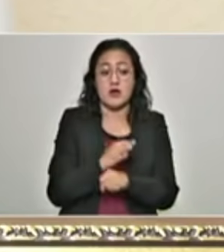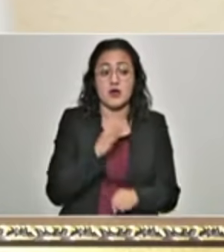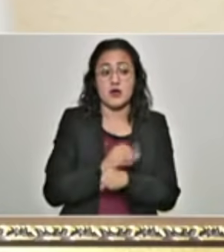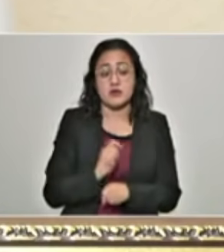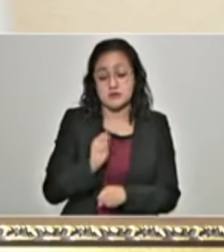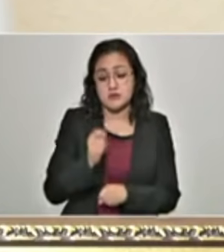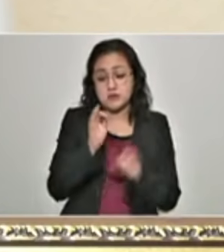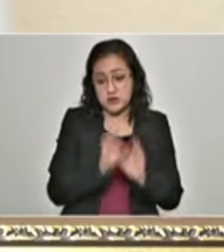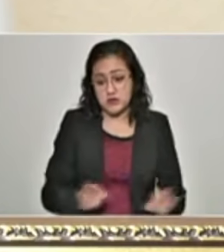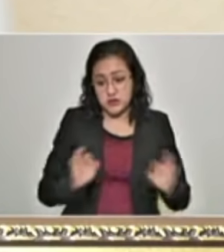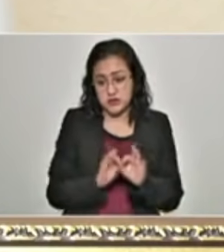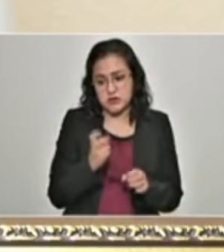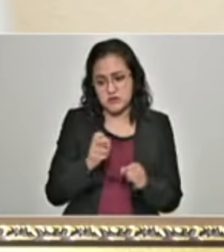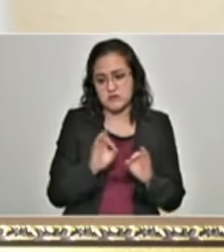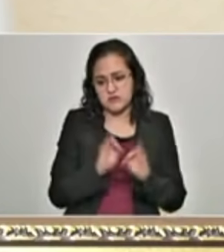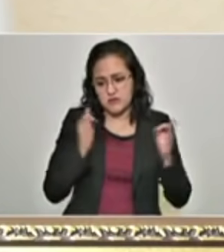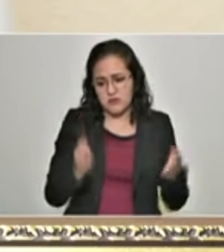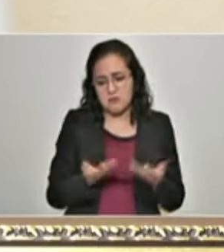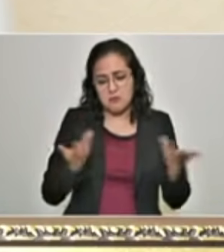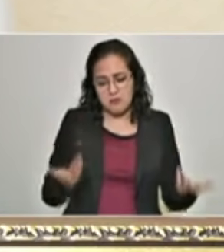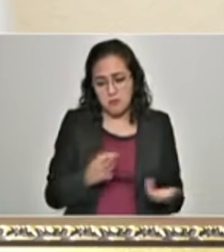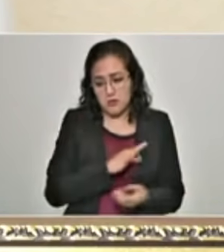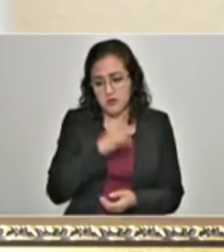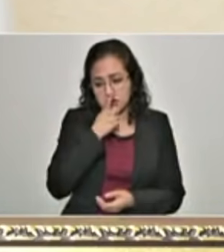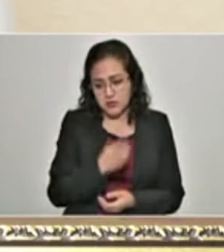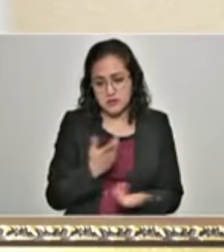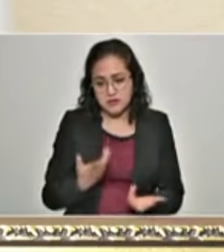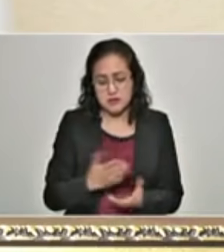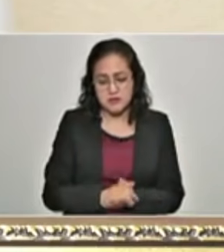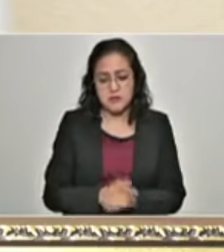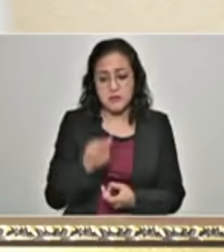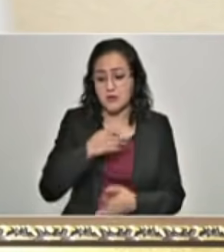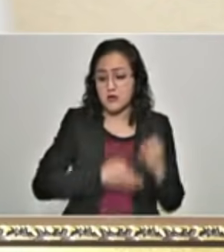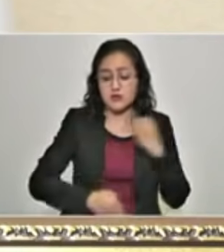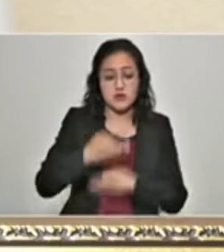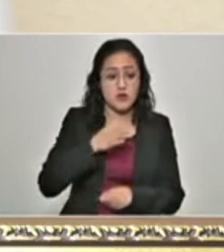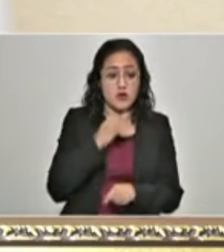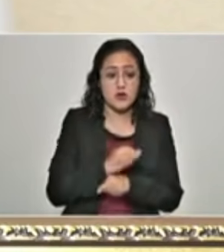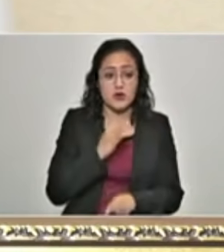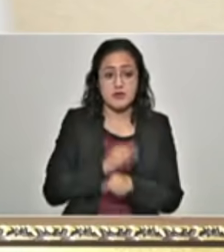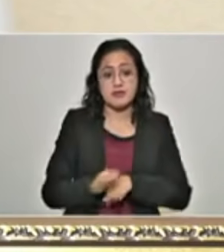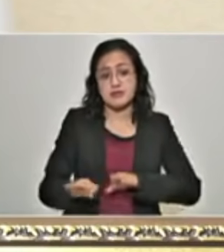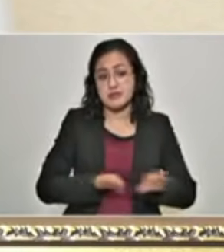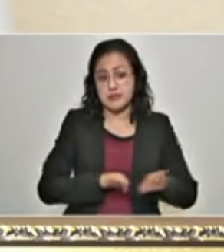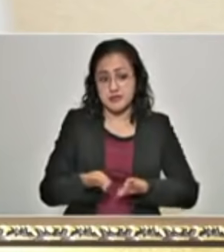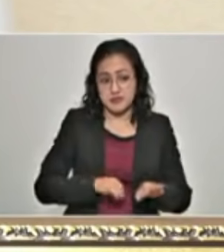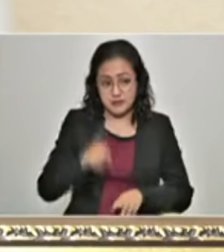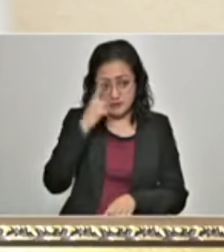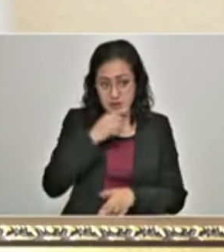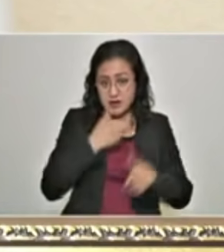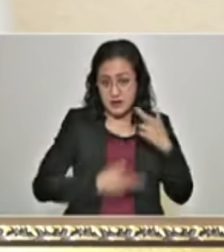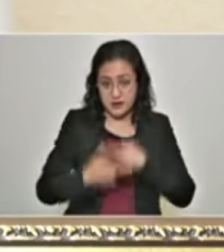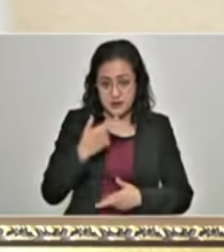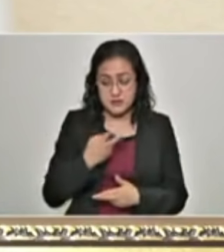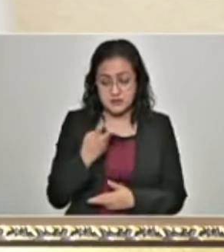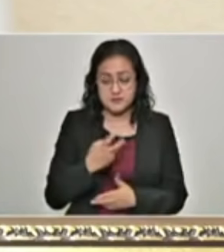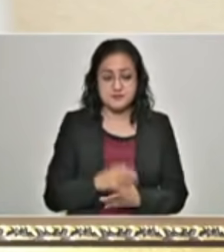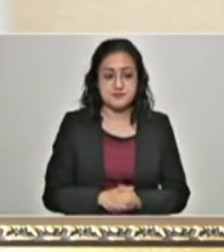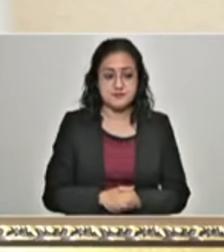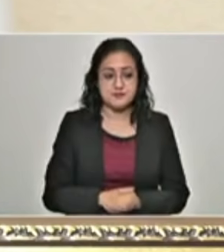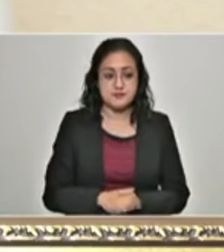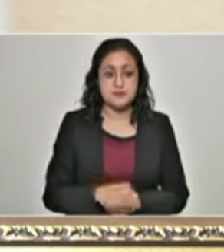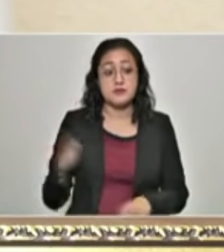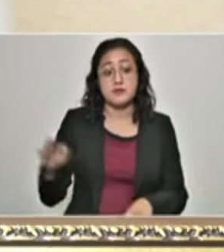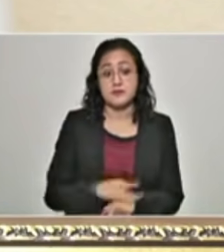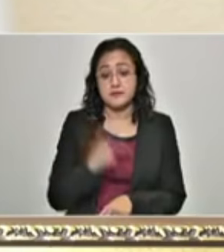esencial es la forma de decirlo pero todos estamos trabajando para el regreso y